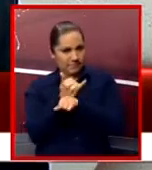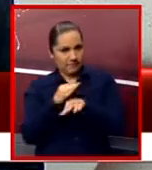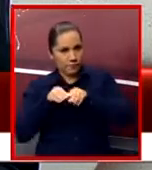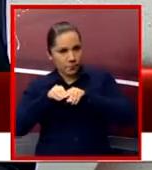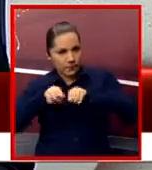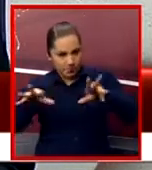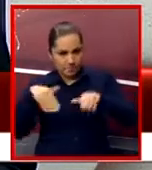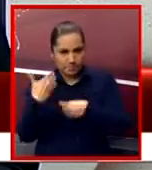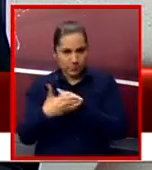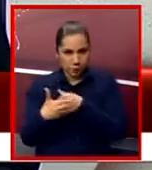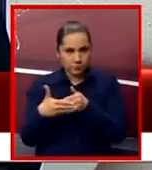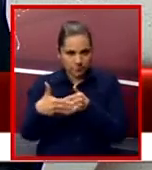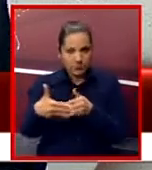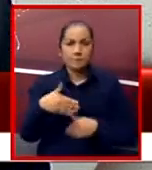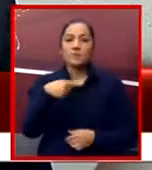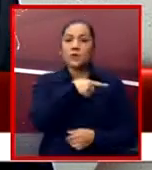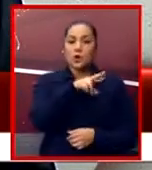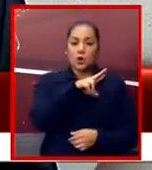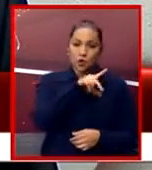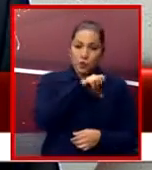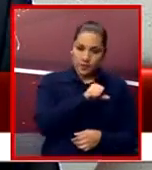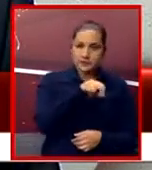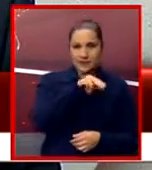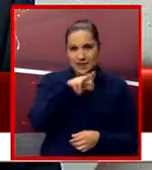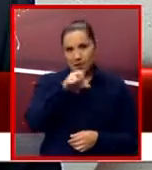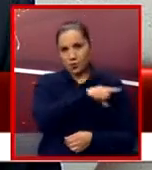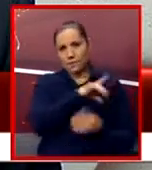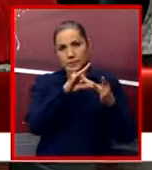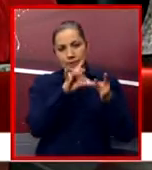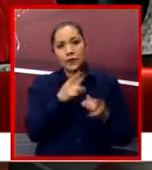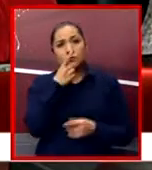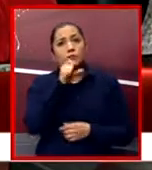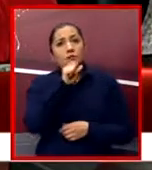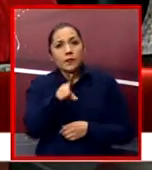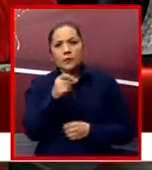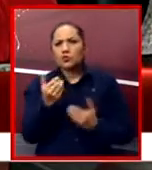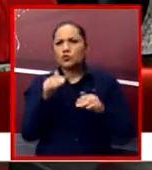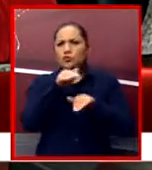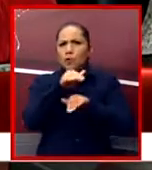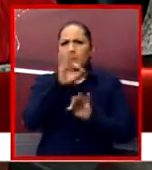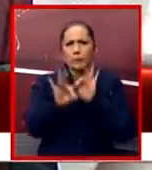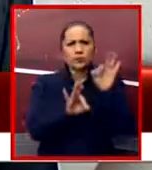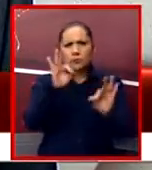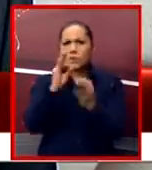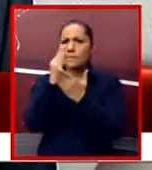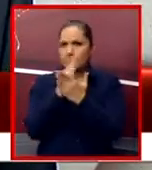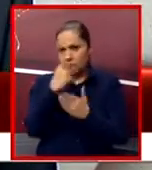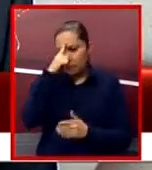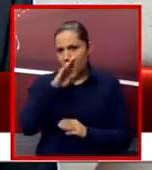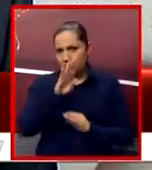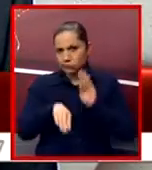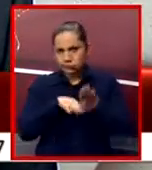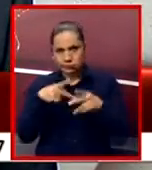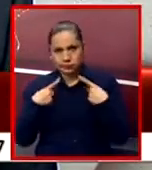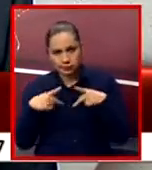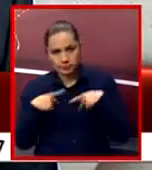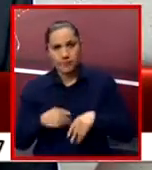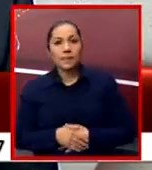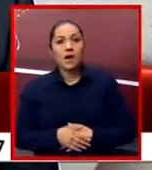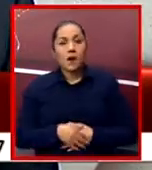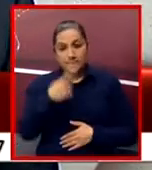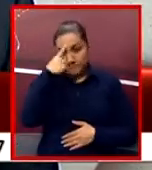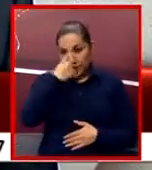Robles destacó la disminución de diversas tasas de mortandad. Una reducción de 6% en la mortalidad